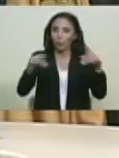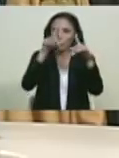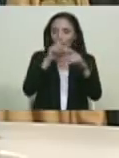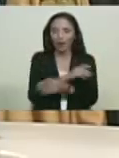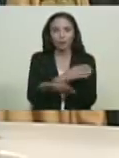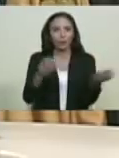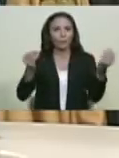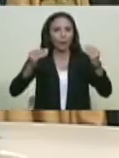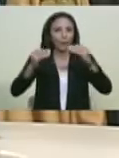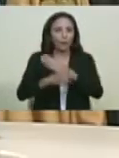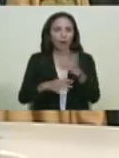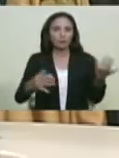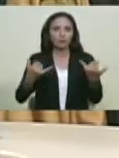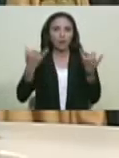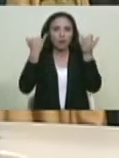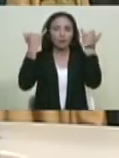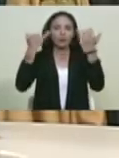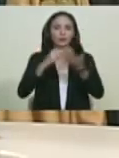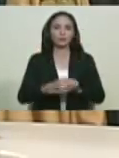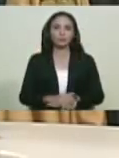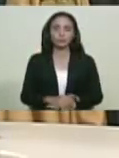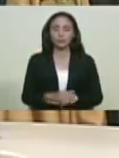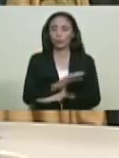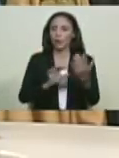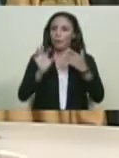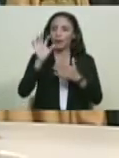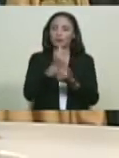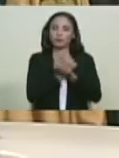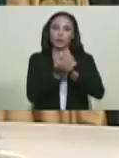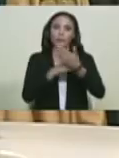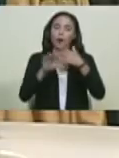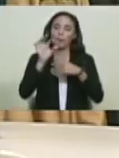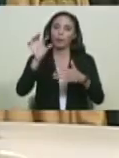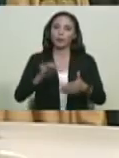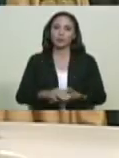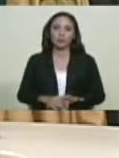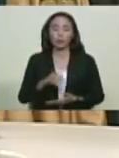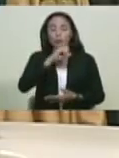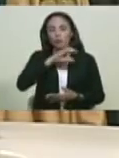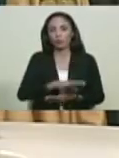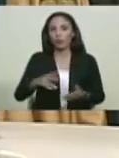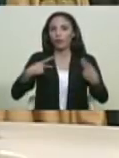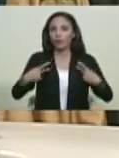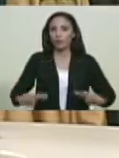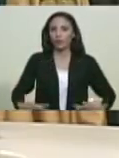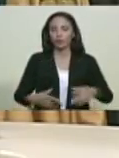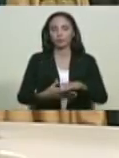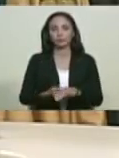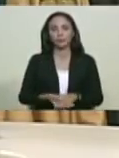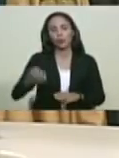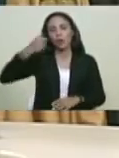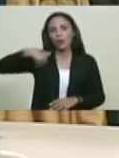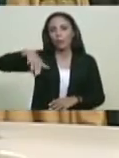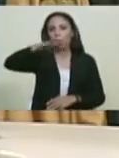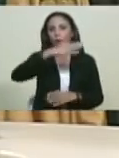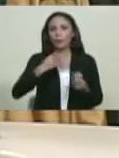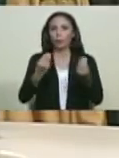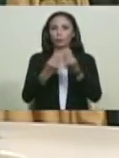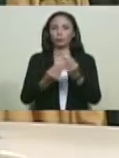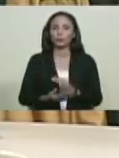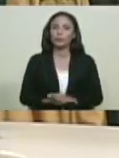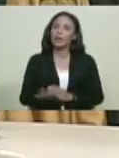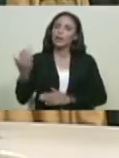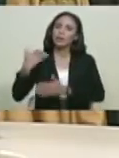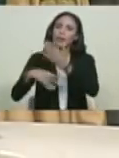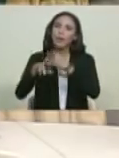cumpliendo sigue cumpliendo con la patria grande sigue cumpliendo con su historia como en su pueblo hace dos años estuvimos